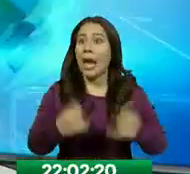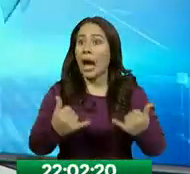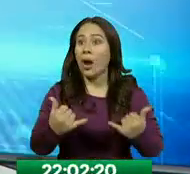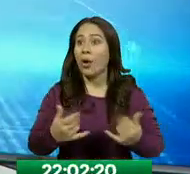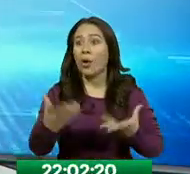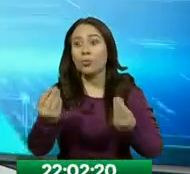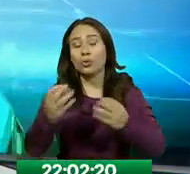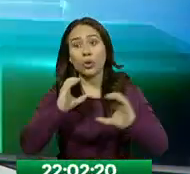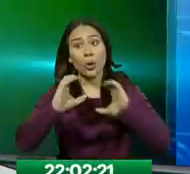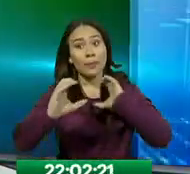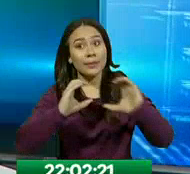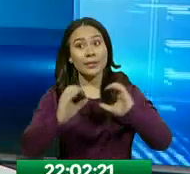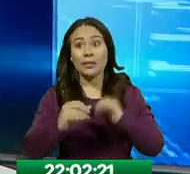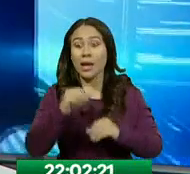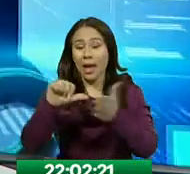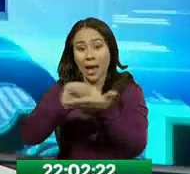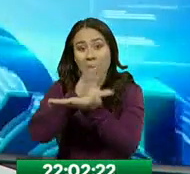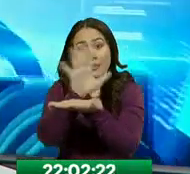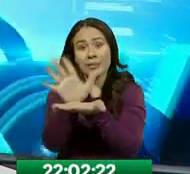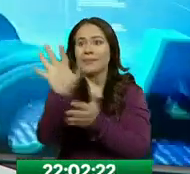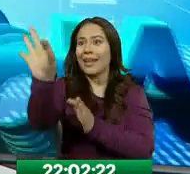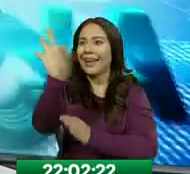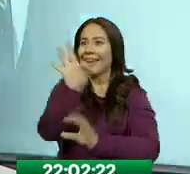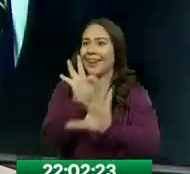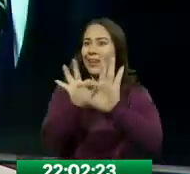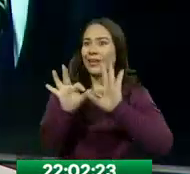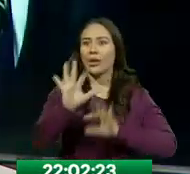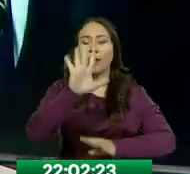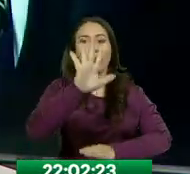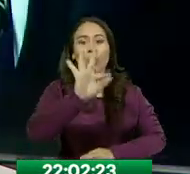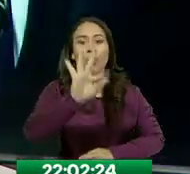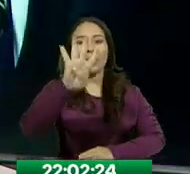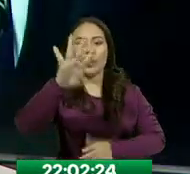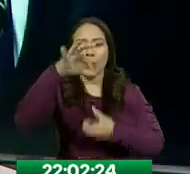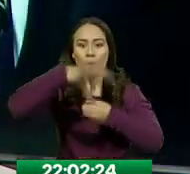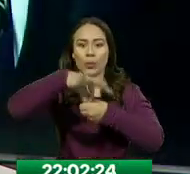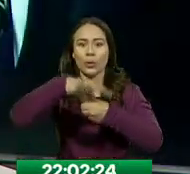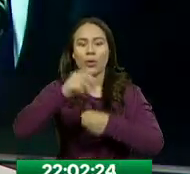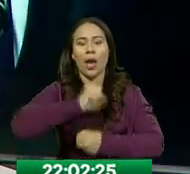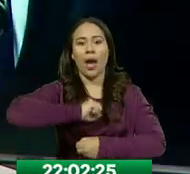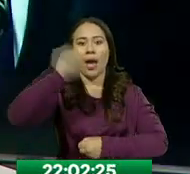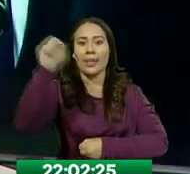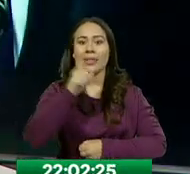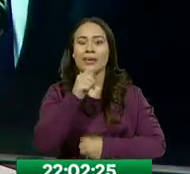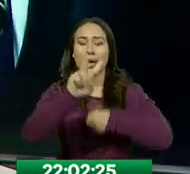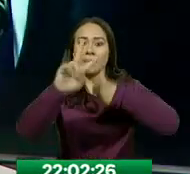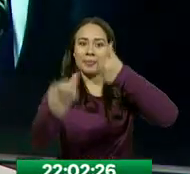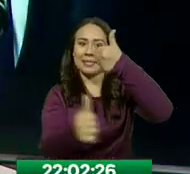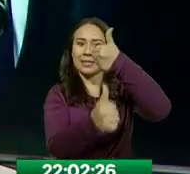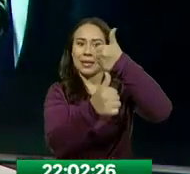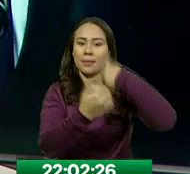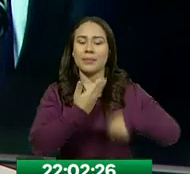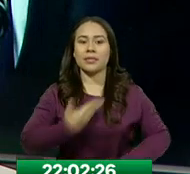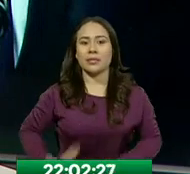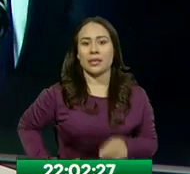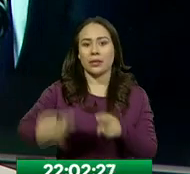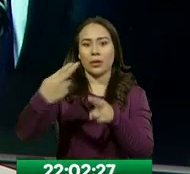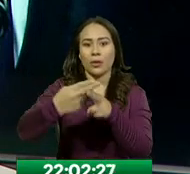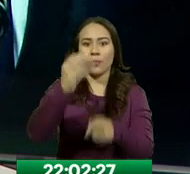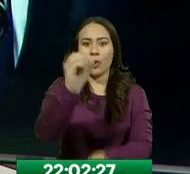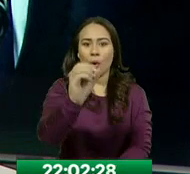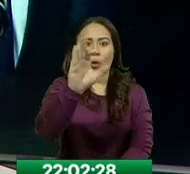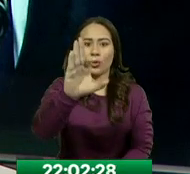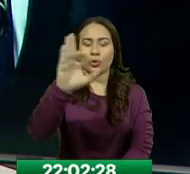intenso debate, la Asamblea Nacional eligió con 94 votos a favor a Otto Sonnenholzner como vicepresidente de la República.